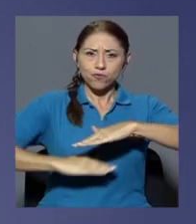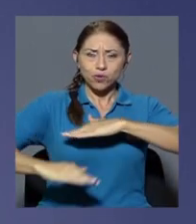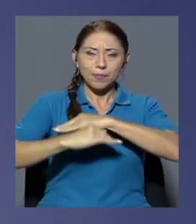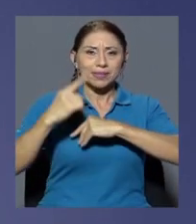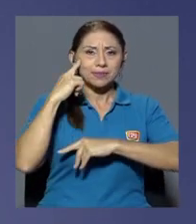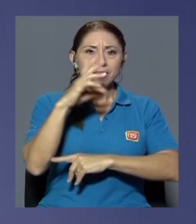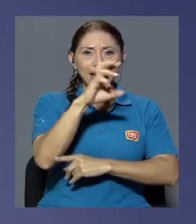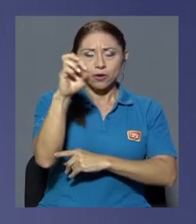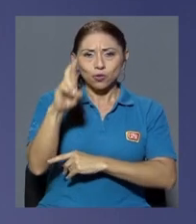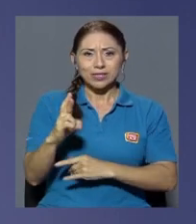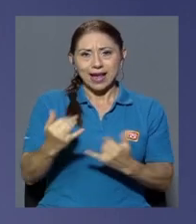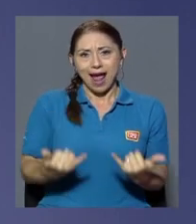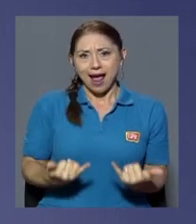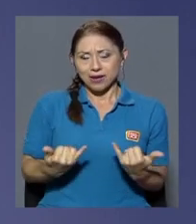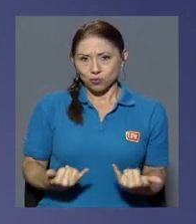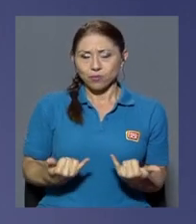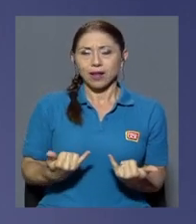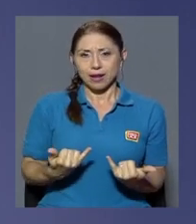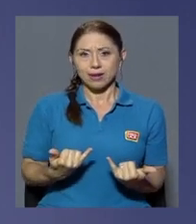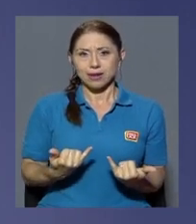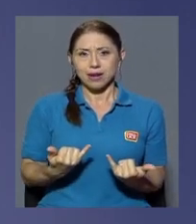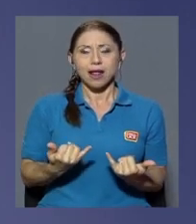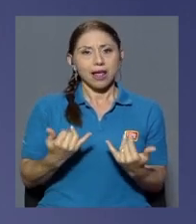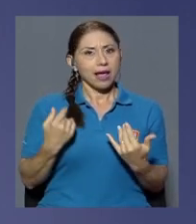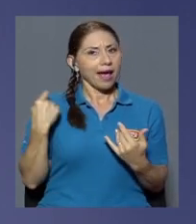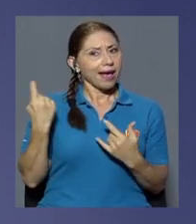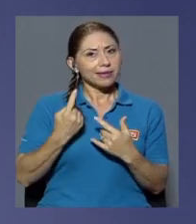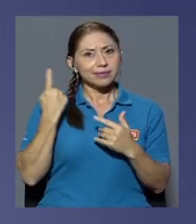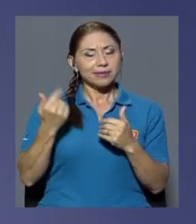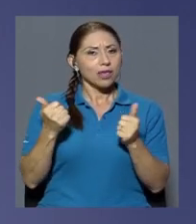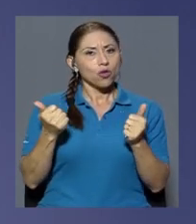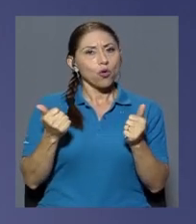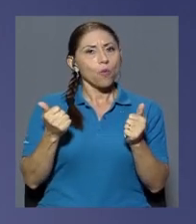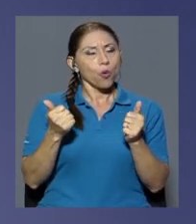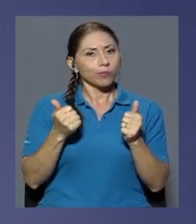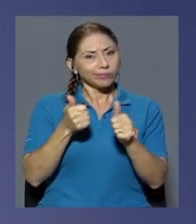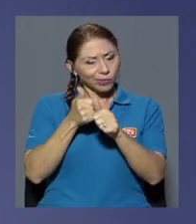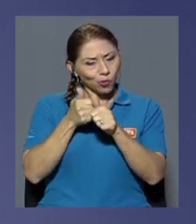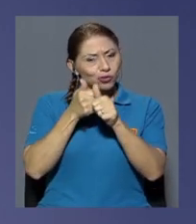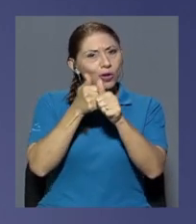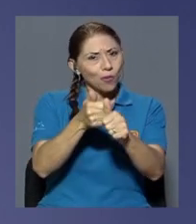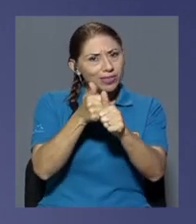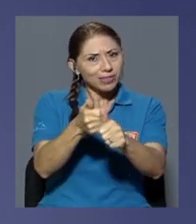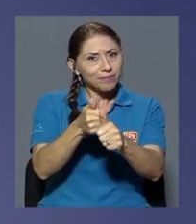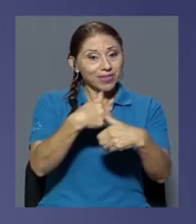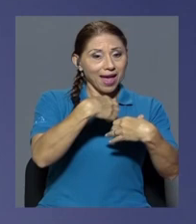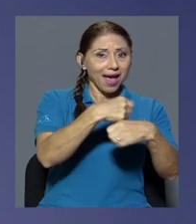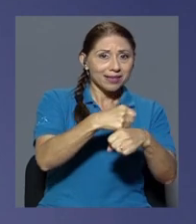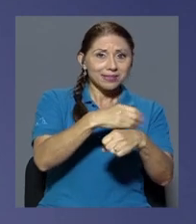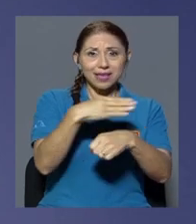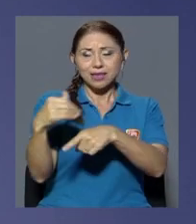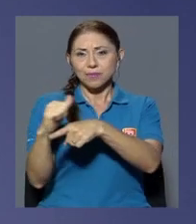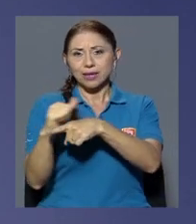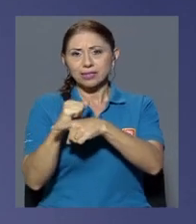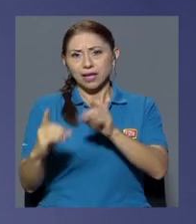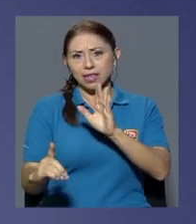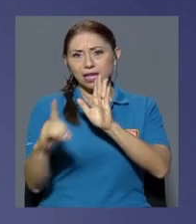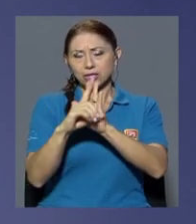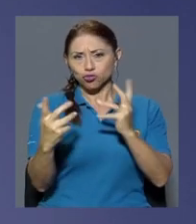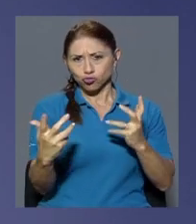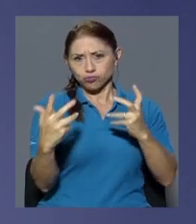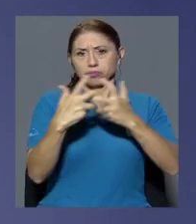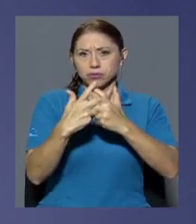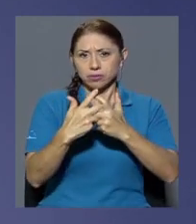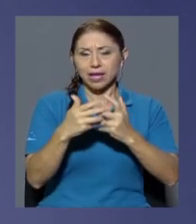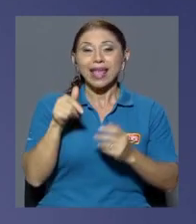costa rica actual ha sido consecuente en la en el modo en que hace y practica sus derechos y esta opinión